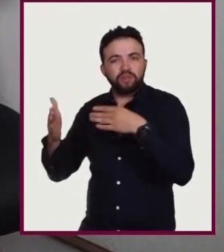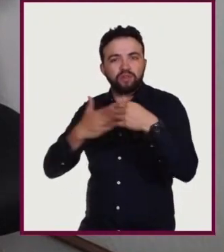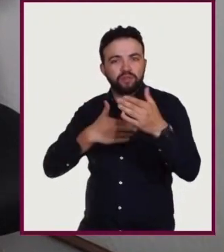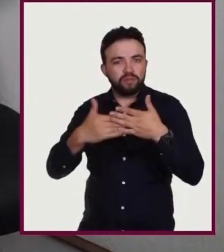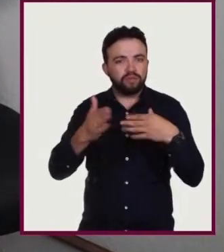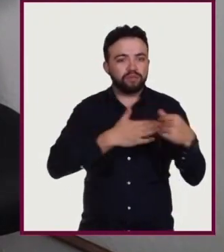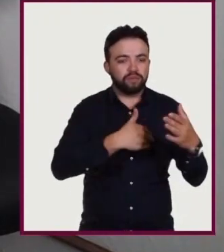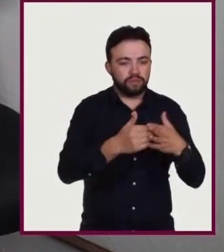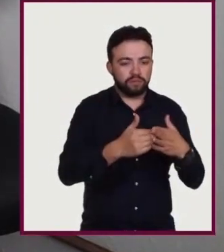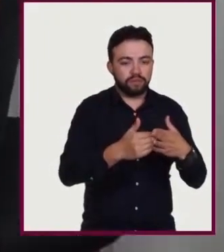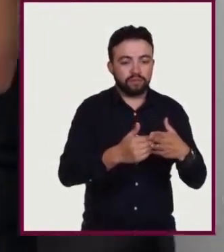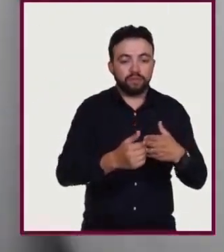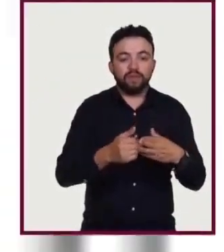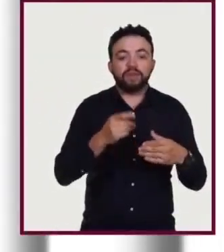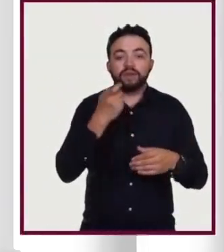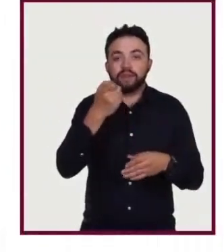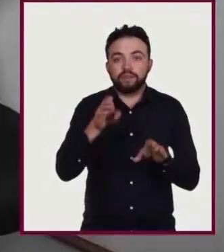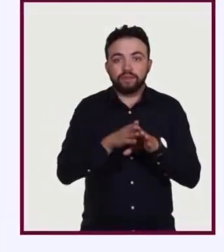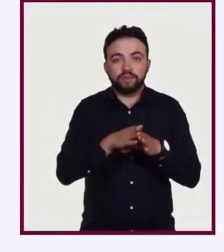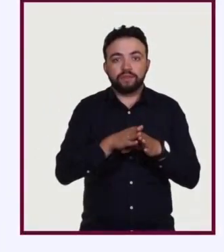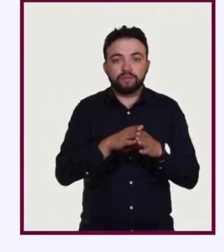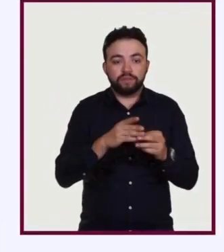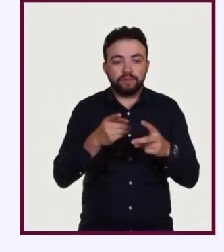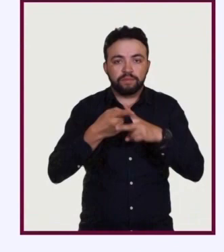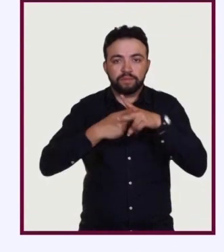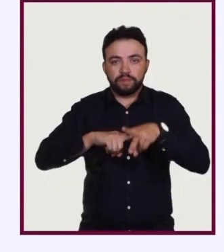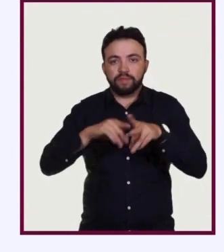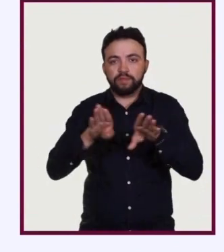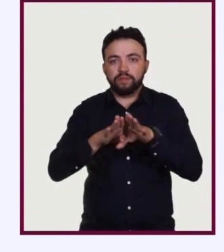todo donde se generan las conversaciones.